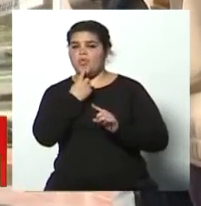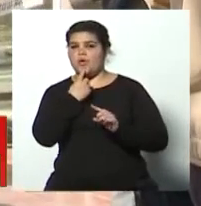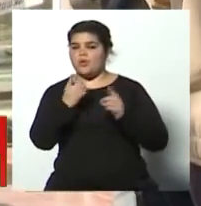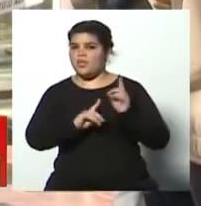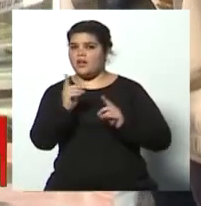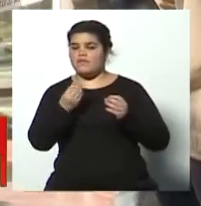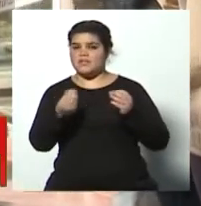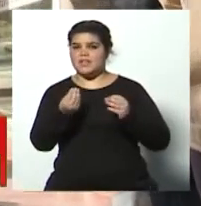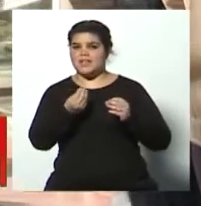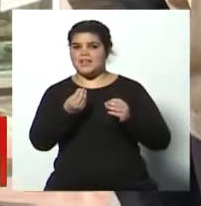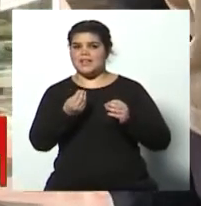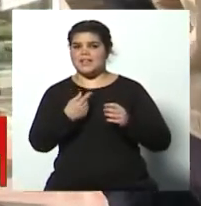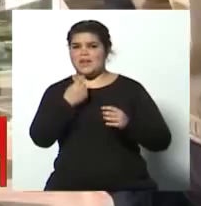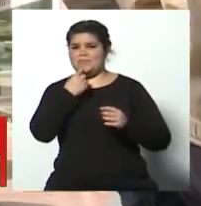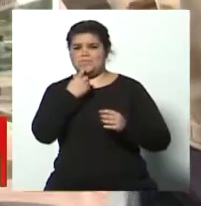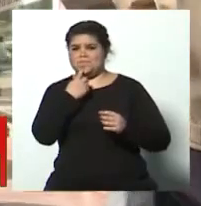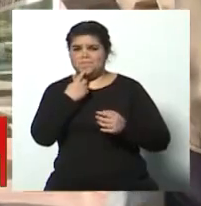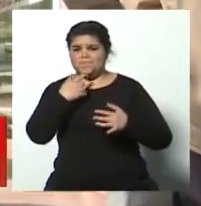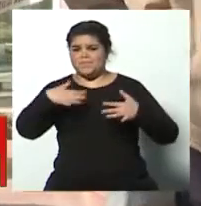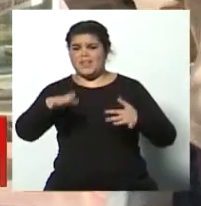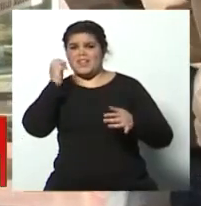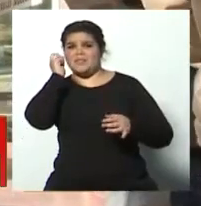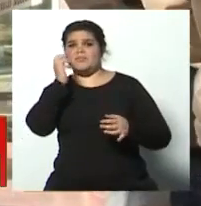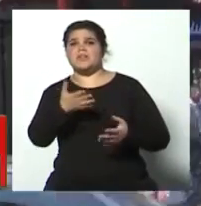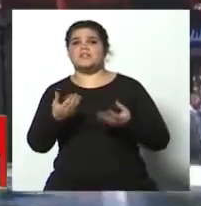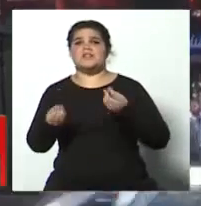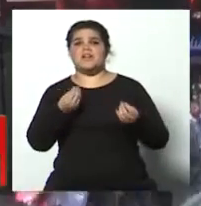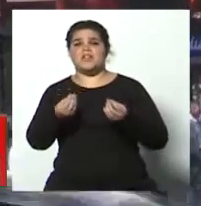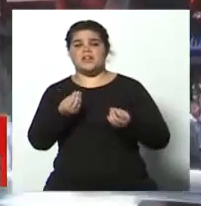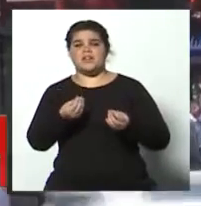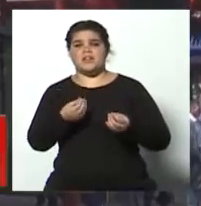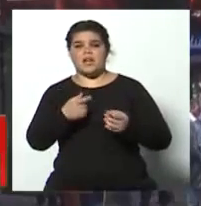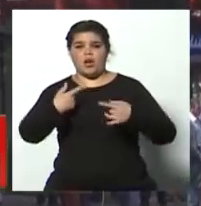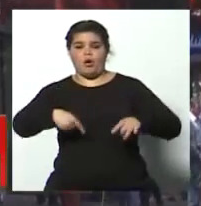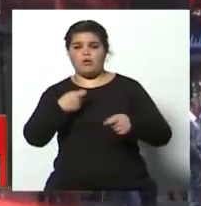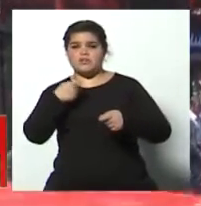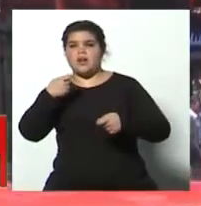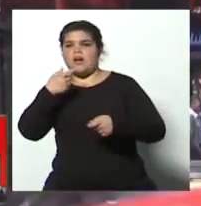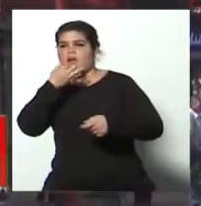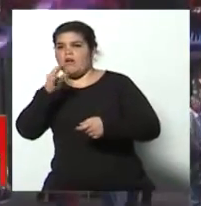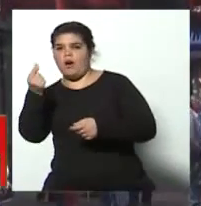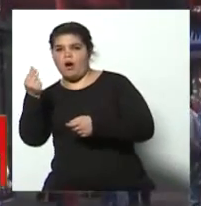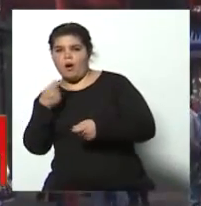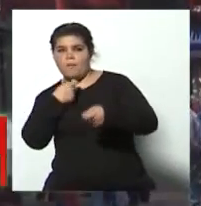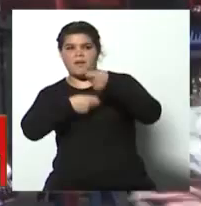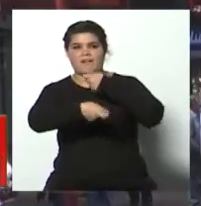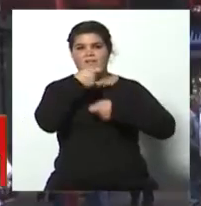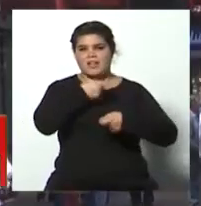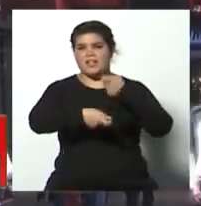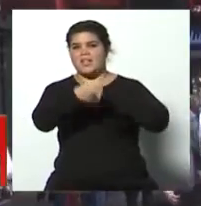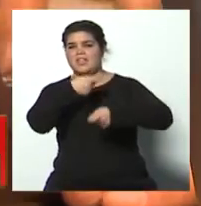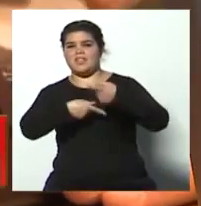alto que ni aún así, ni aún con mucha gente realizando ese tipo de bicicleta financiera, digamos, ni aún así el